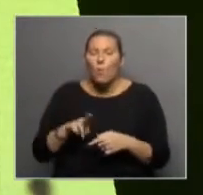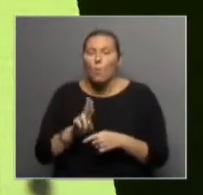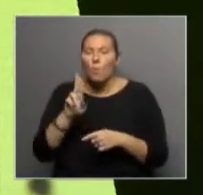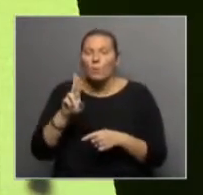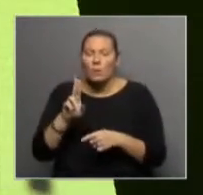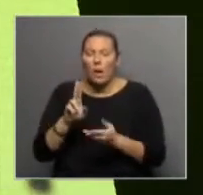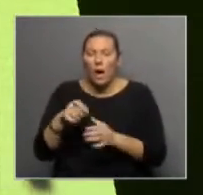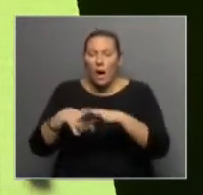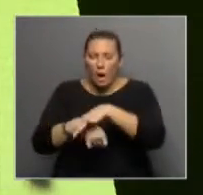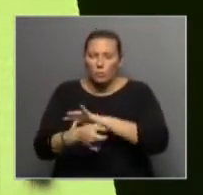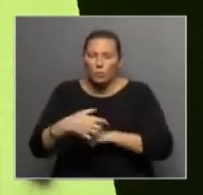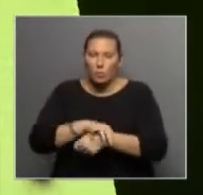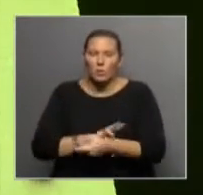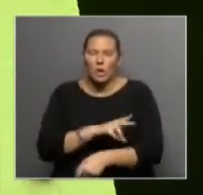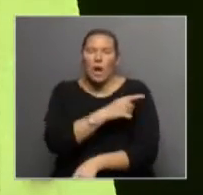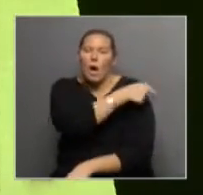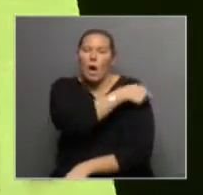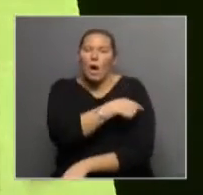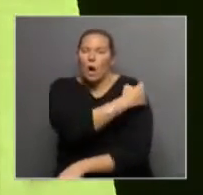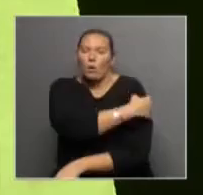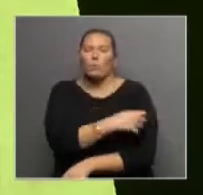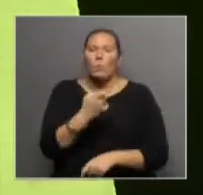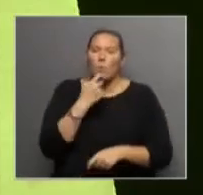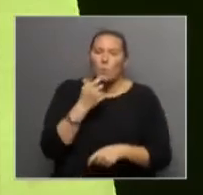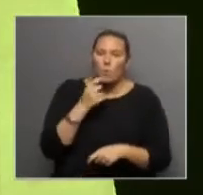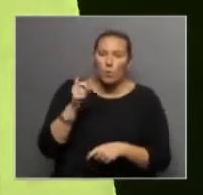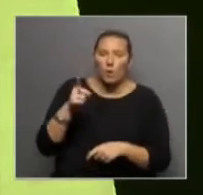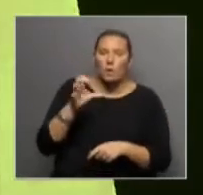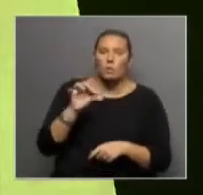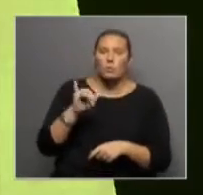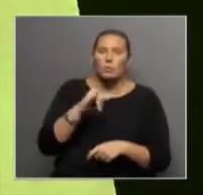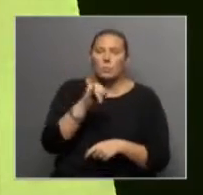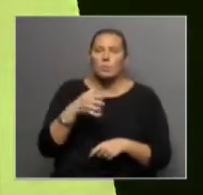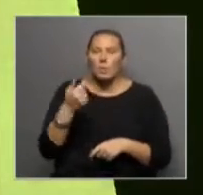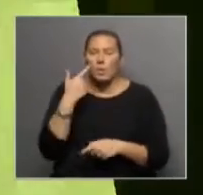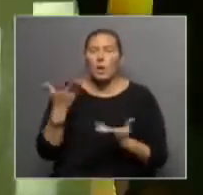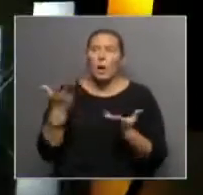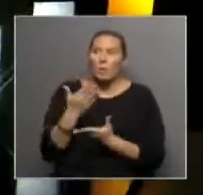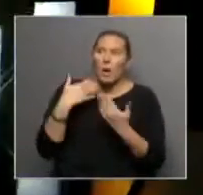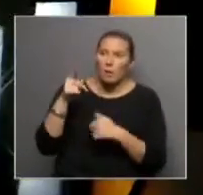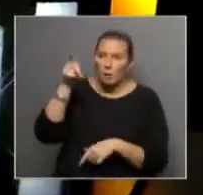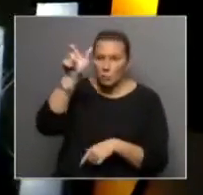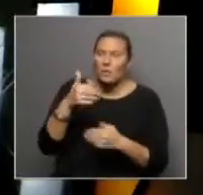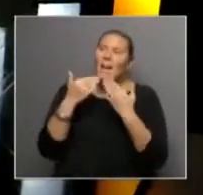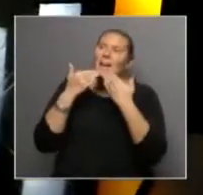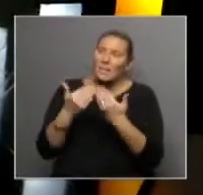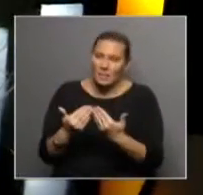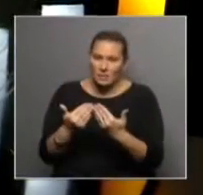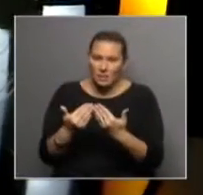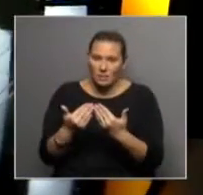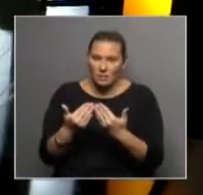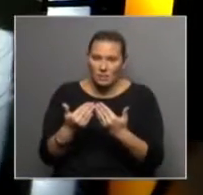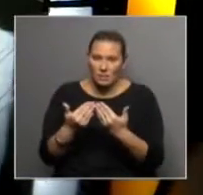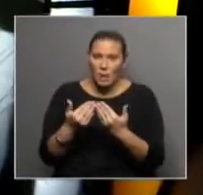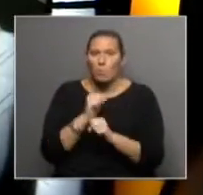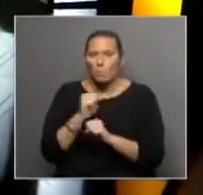Roja Internacional con sede en Ginebra, en Suiza, y hacia allí nos vamos. Le agradecemos muchísimo al doctor Luis Fondevrieder la posibilidad